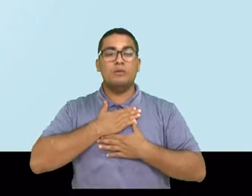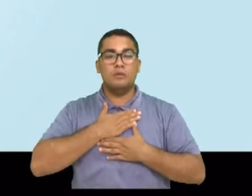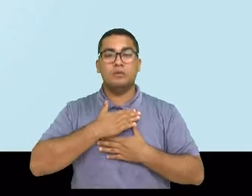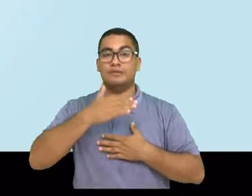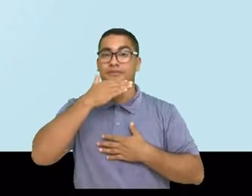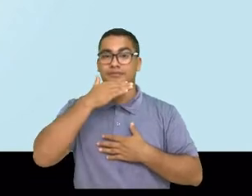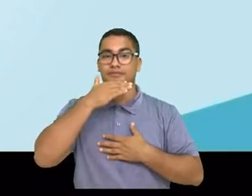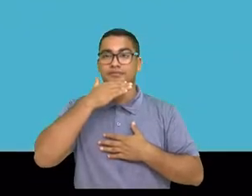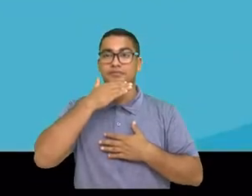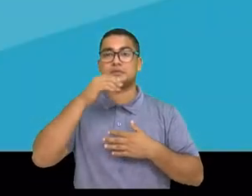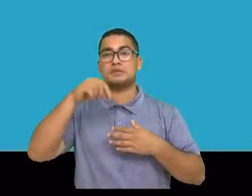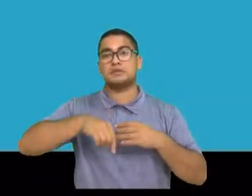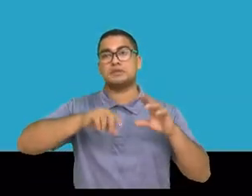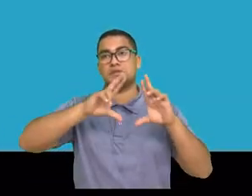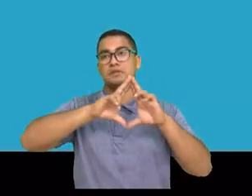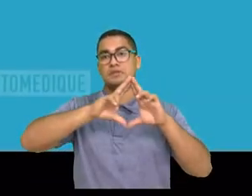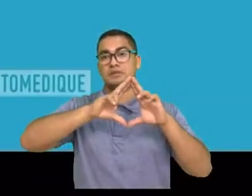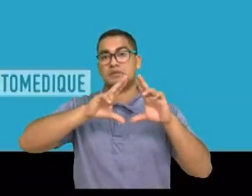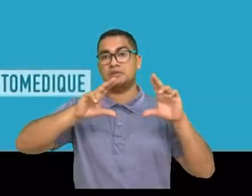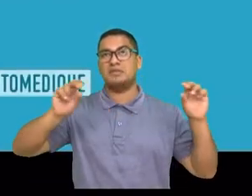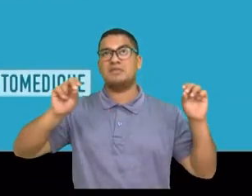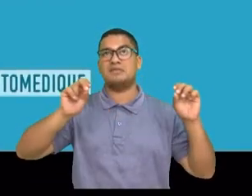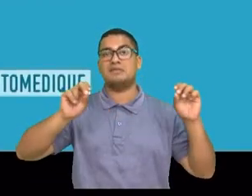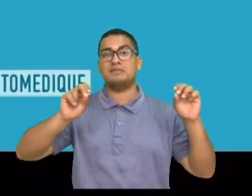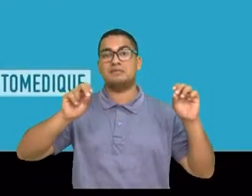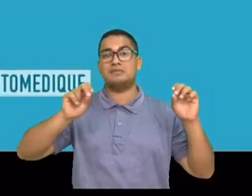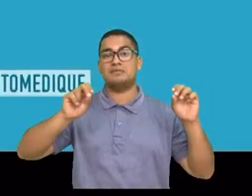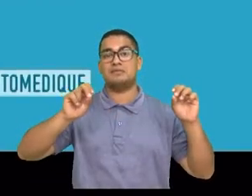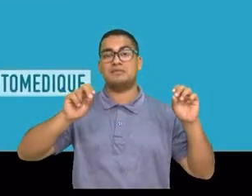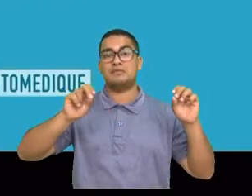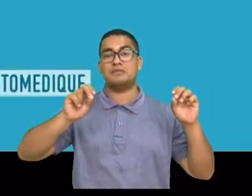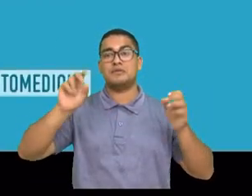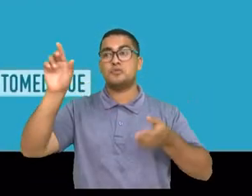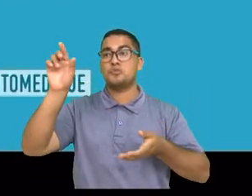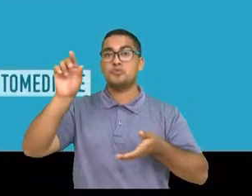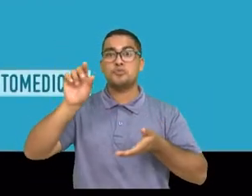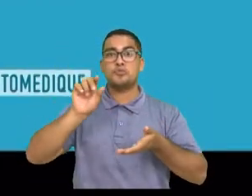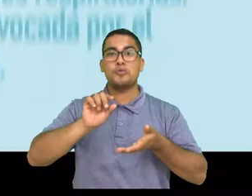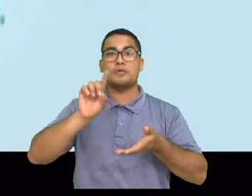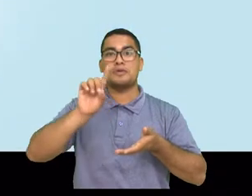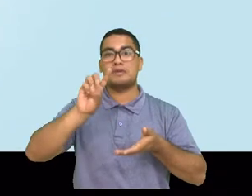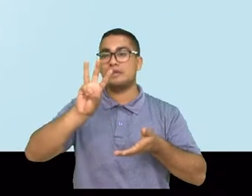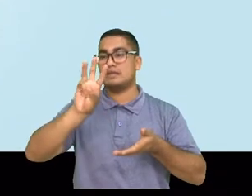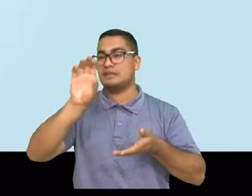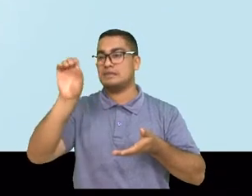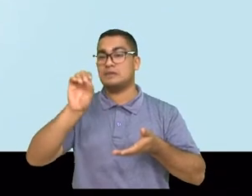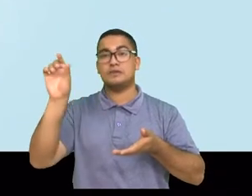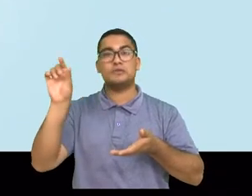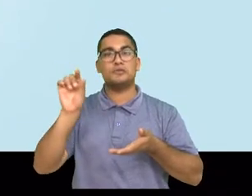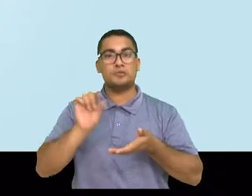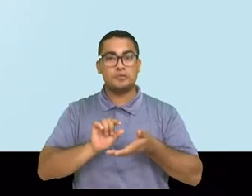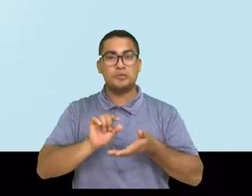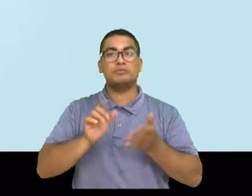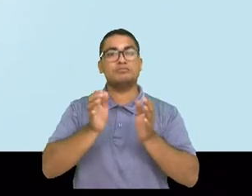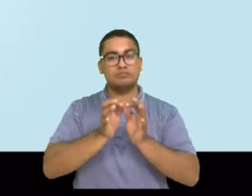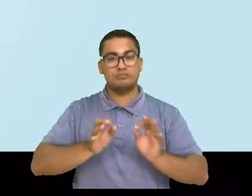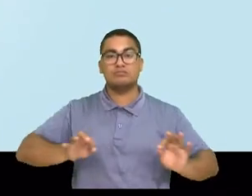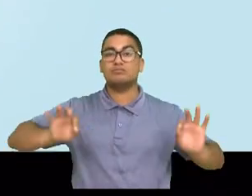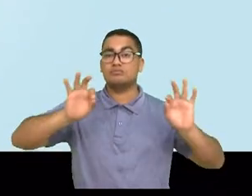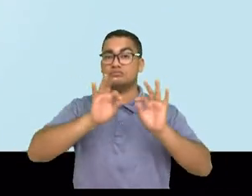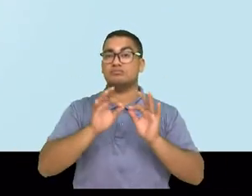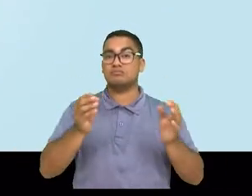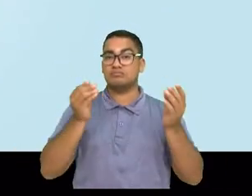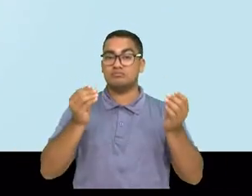hemos disminuido la morbilidad, o sea, los casos se han disminuido un 13%. Wow. Entonces eso es bien importante, o sea, nos